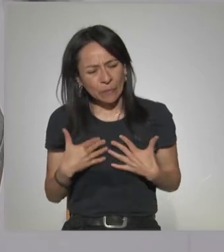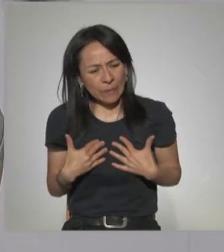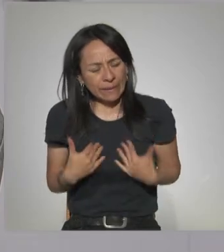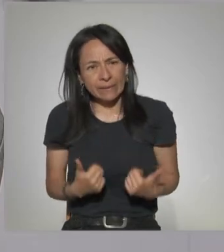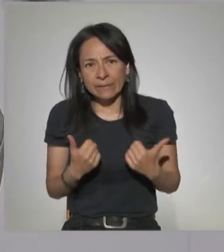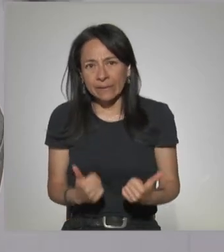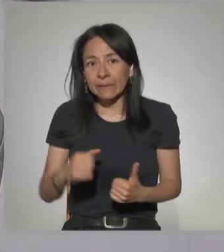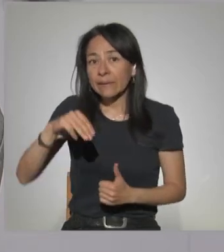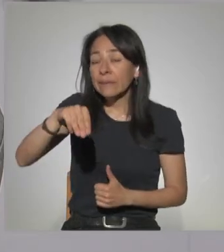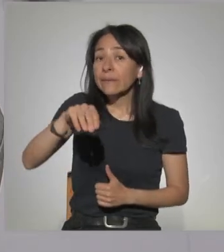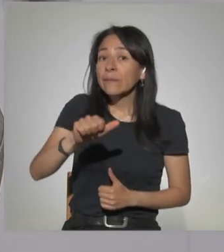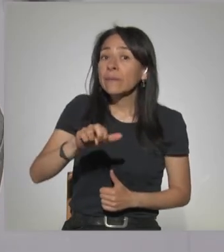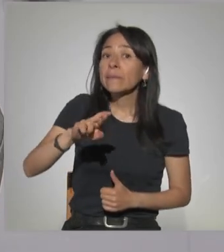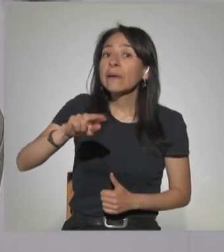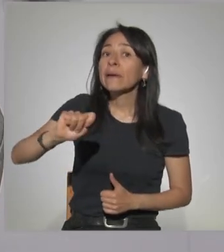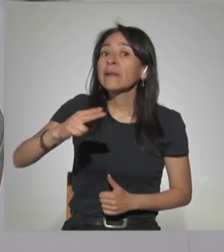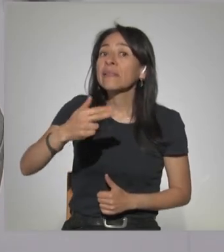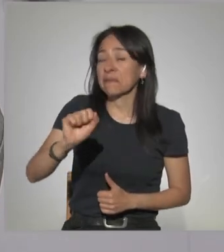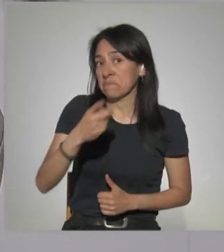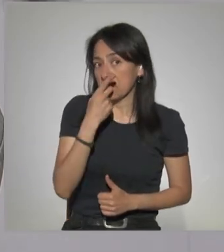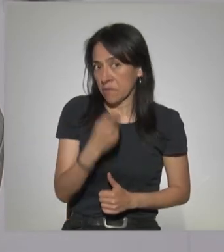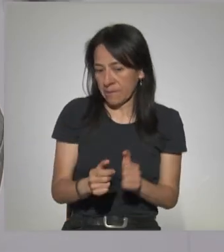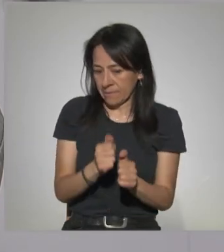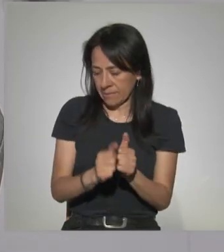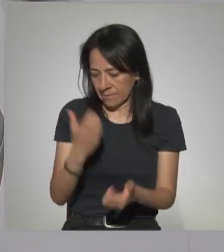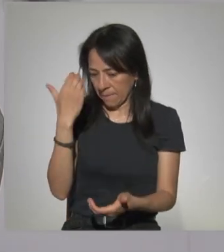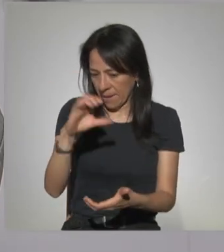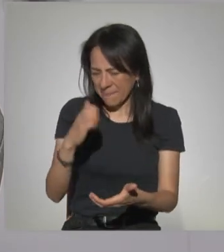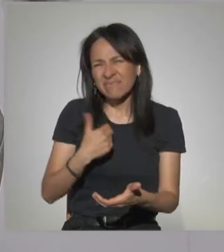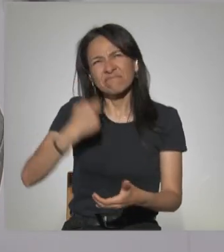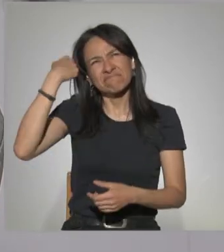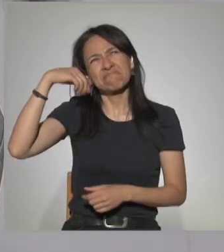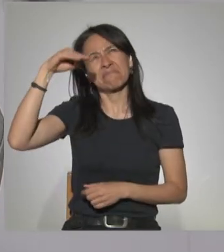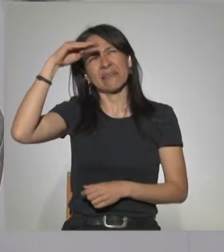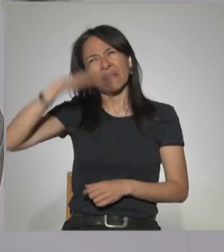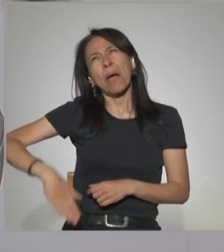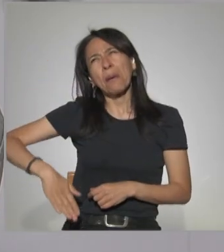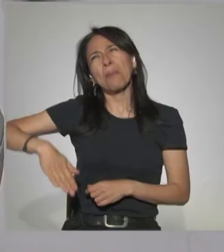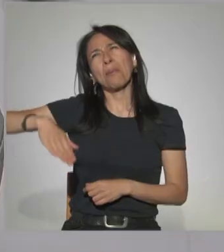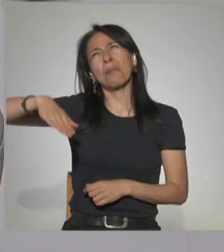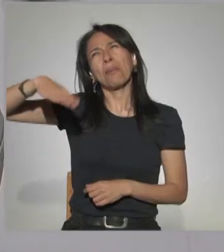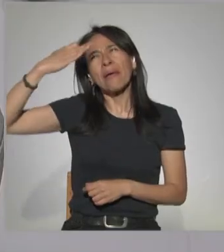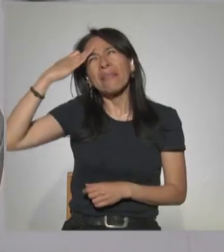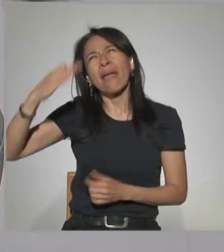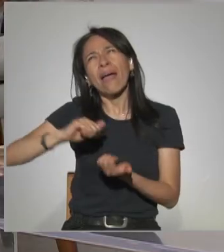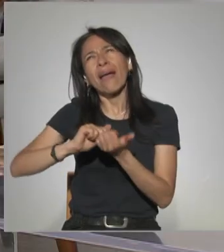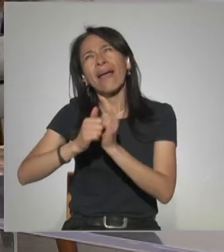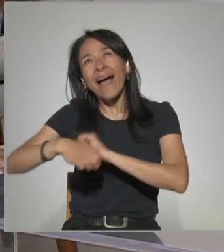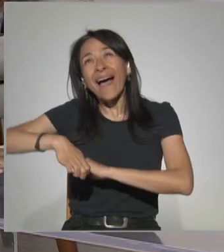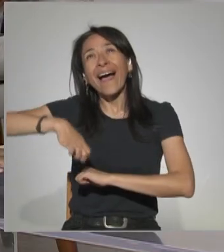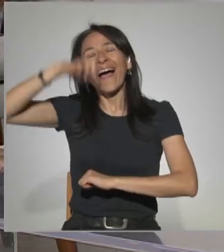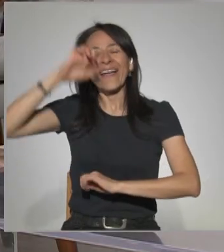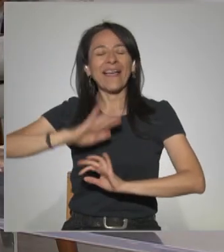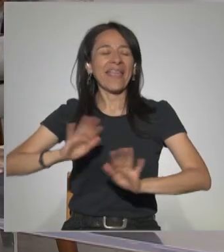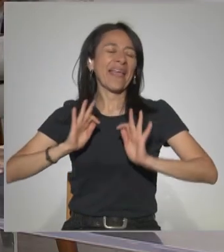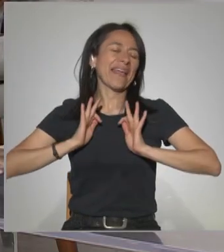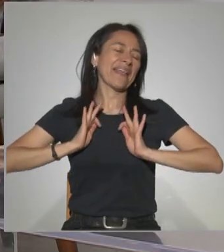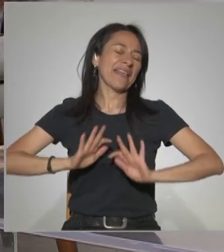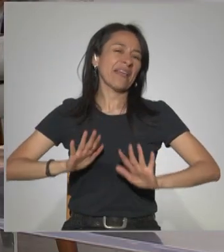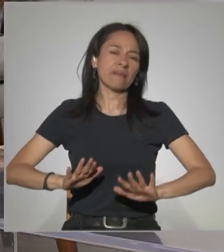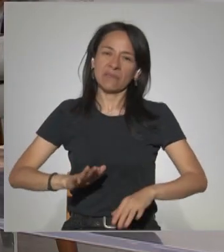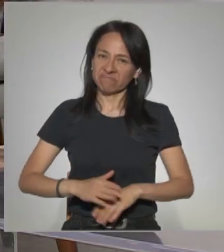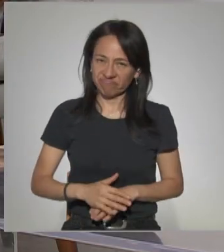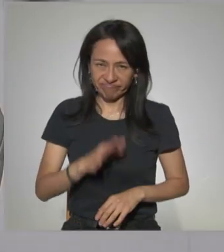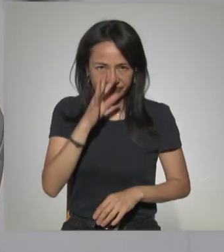nos escribió y nos dice: yo pensé que con los años uno se volvía más tranquila, pero qué va, siento que ahora cualquier cosita